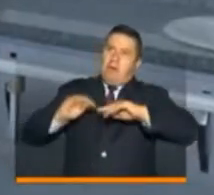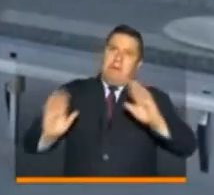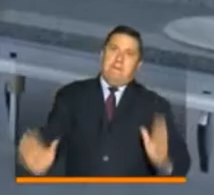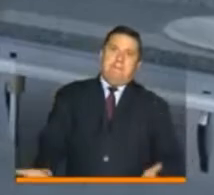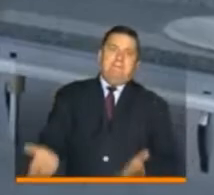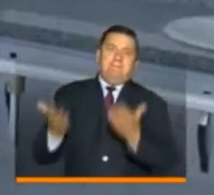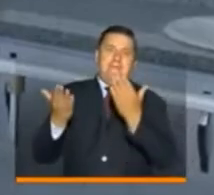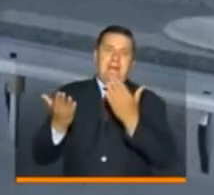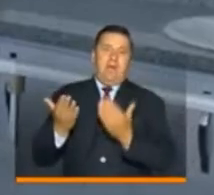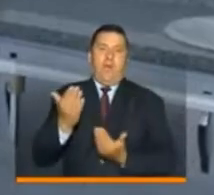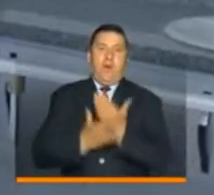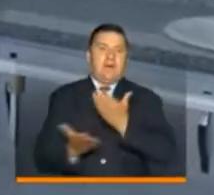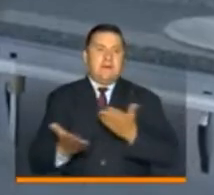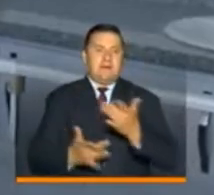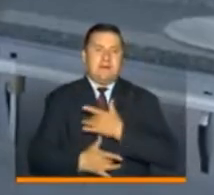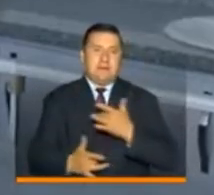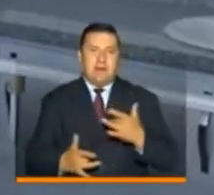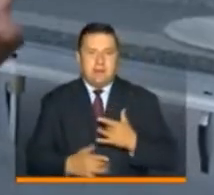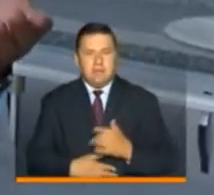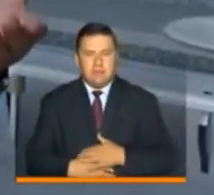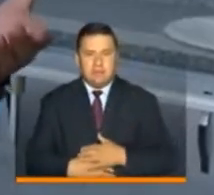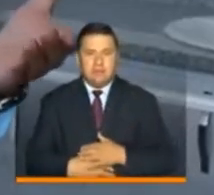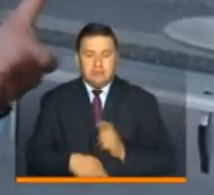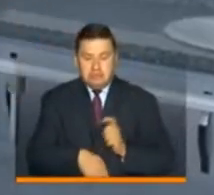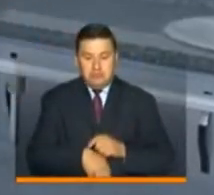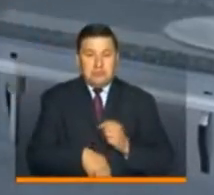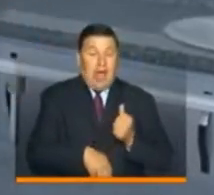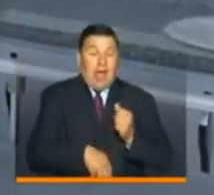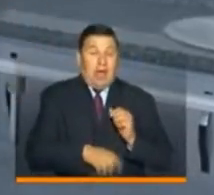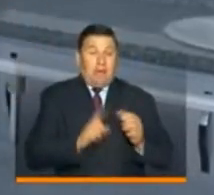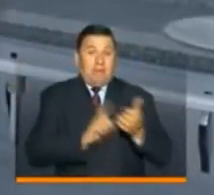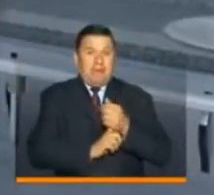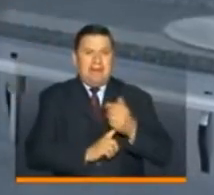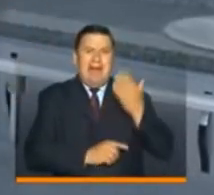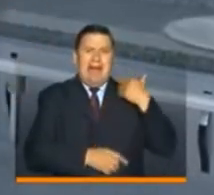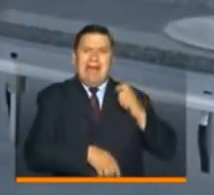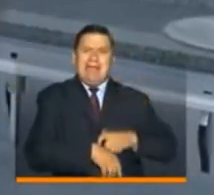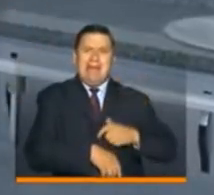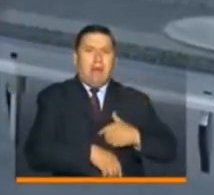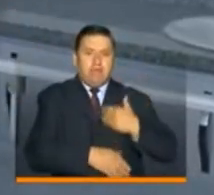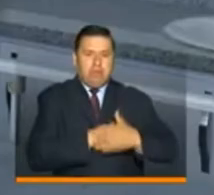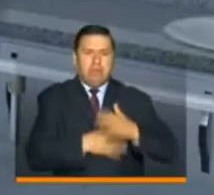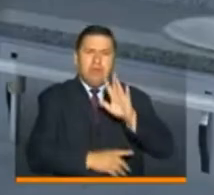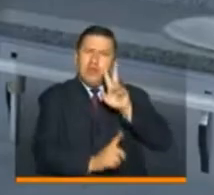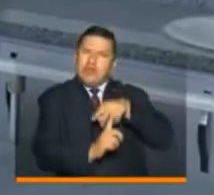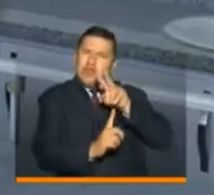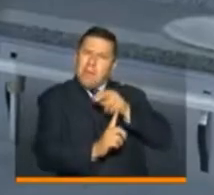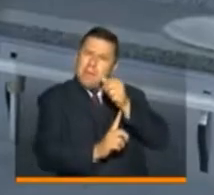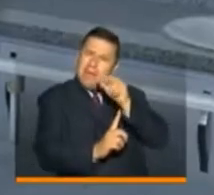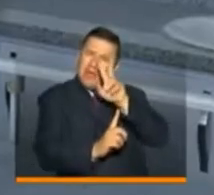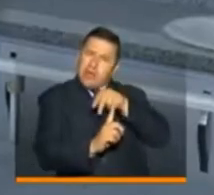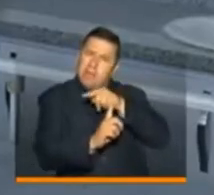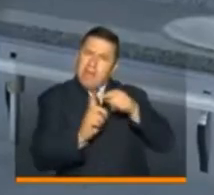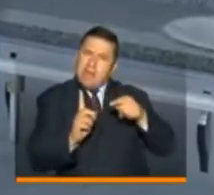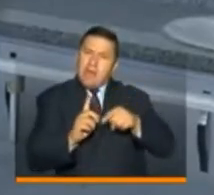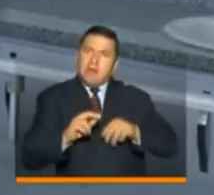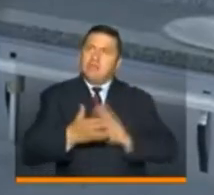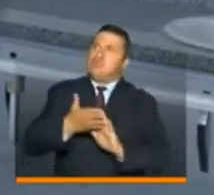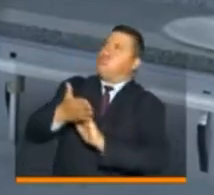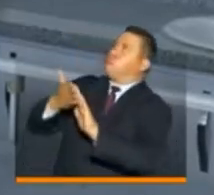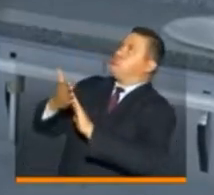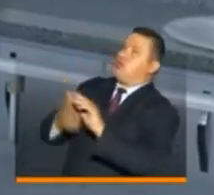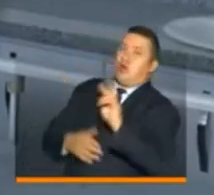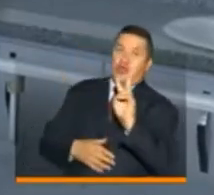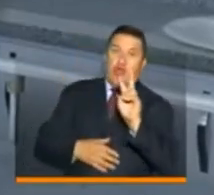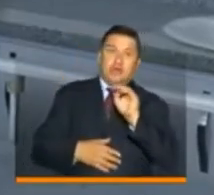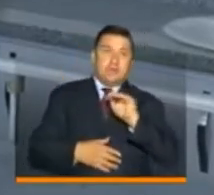y nuevos servicios de salud. En poco tiempo lo logramos, presidente. Cerca de dos meses y medio, remodelamos dos